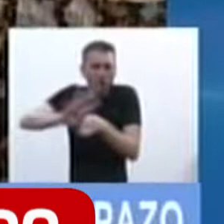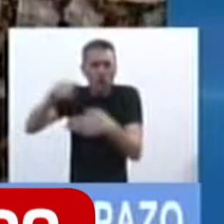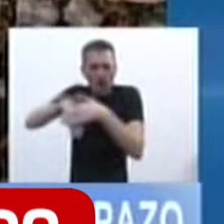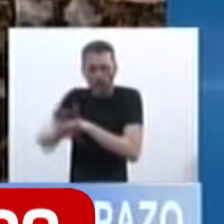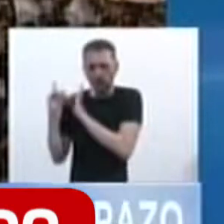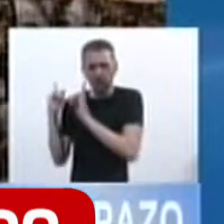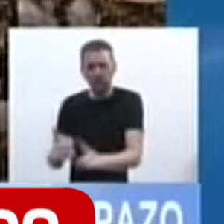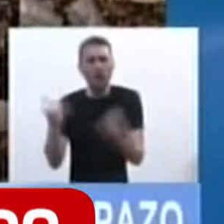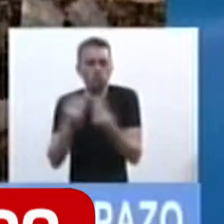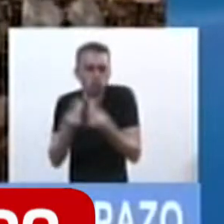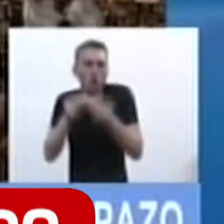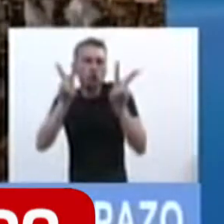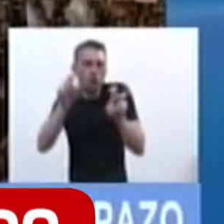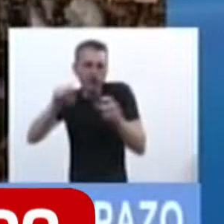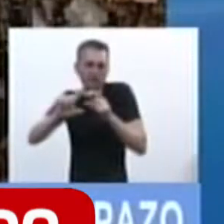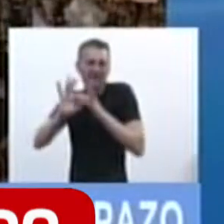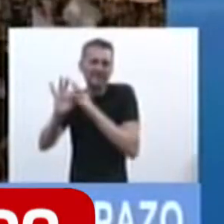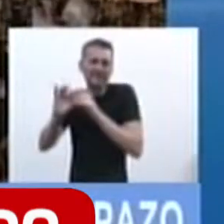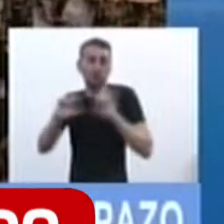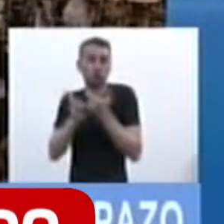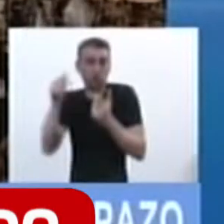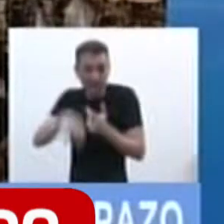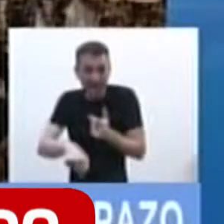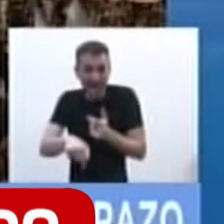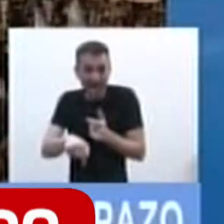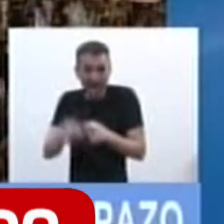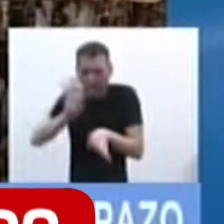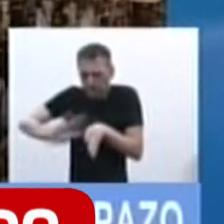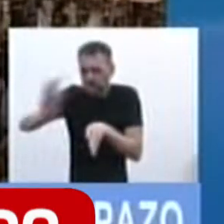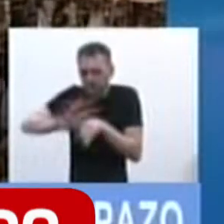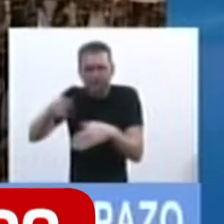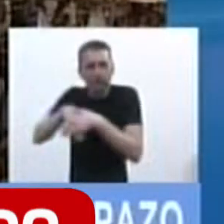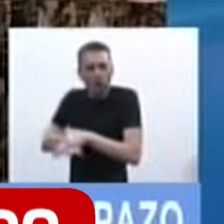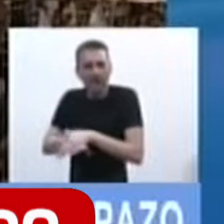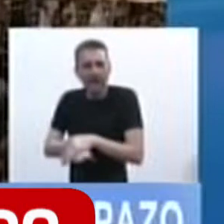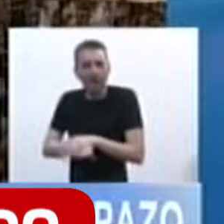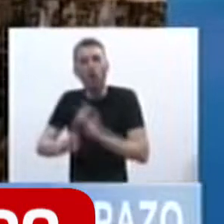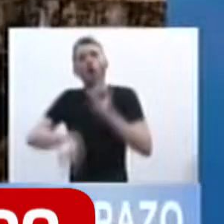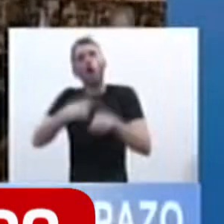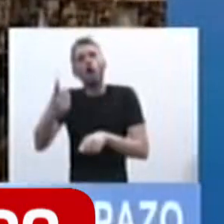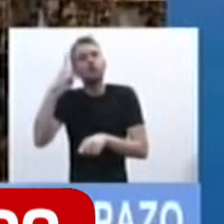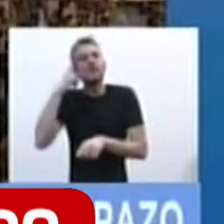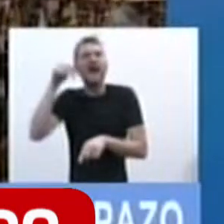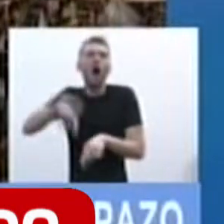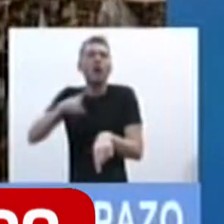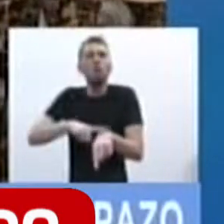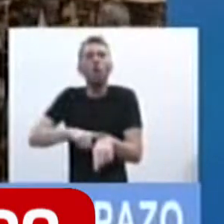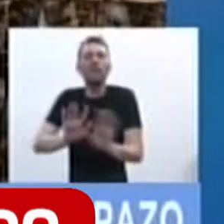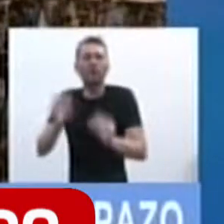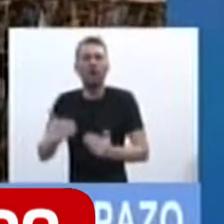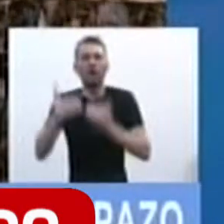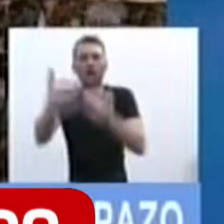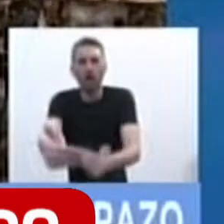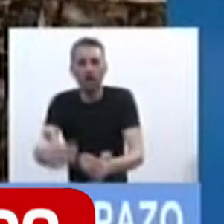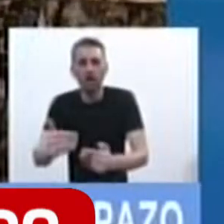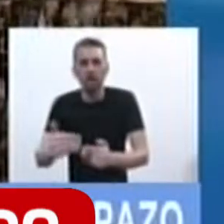Muchísimos temas en nuestra sociedad no están saldados y este es uno de ellos. Otros manifiestan que no es la oportunidad. ¿Cuándo